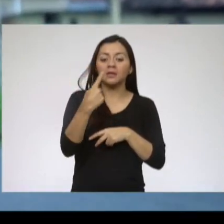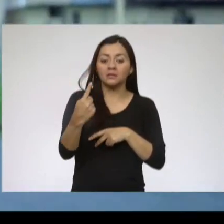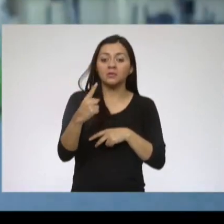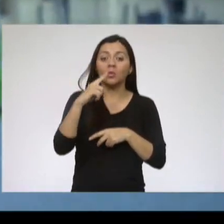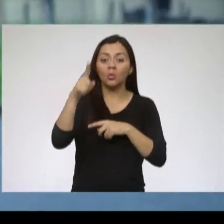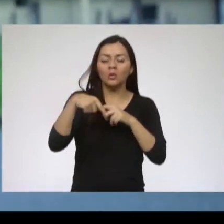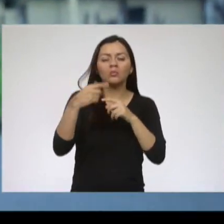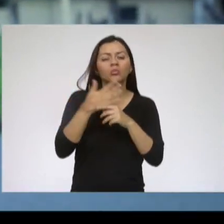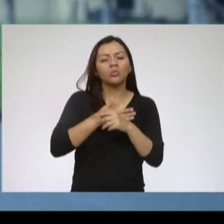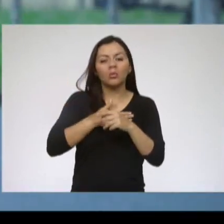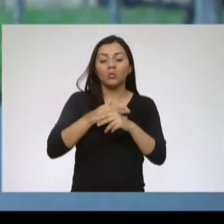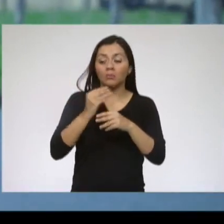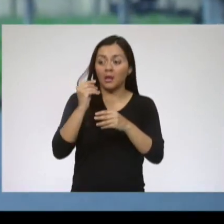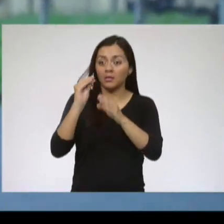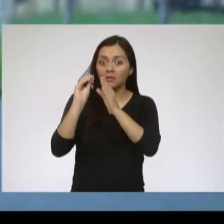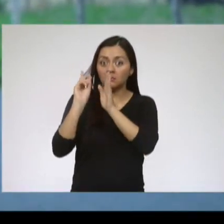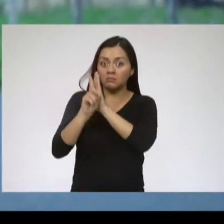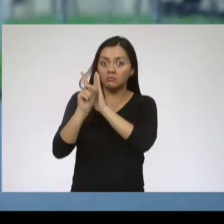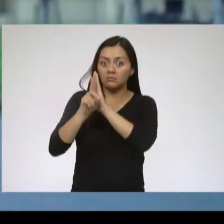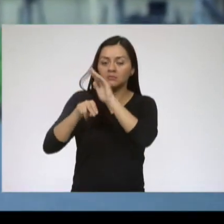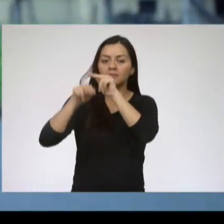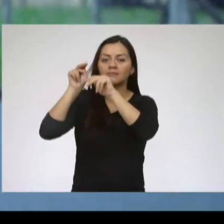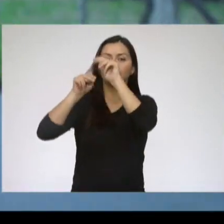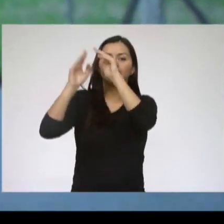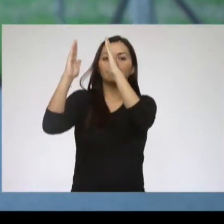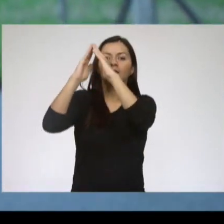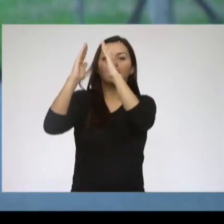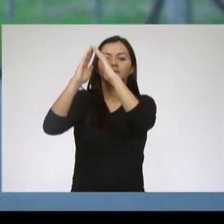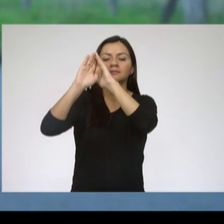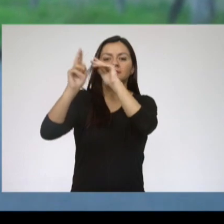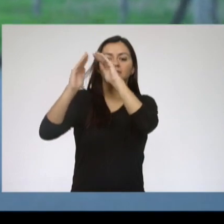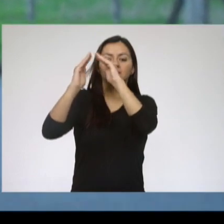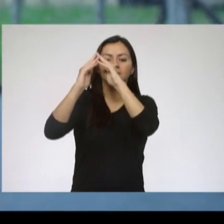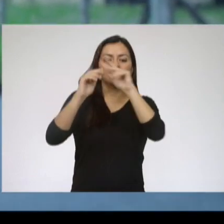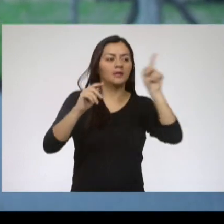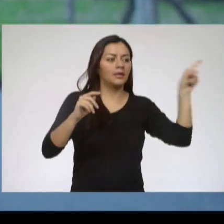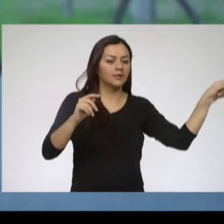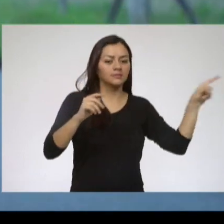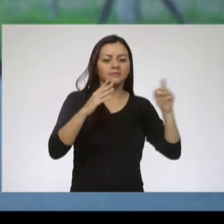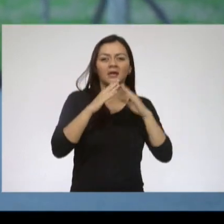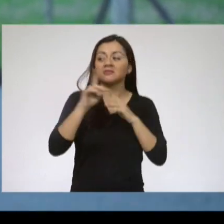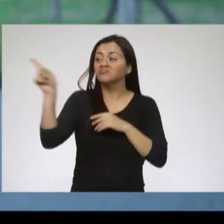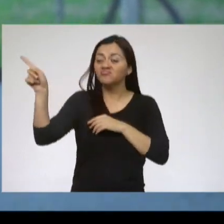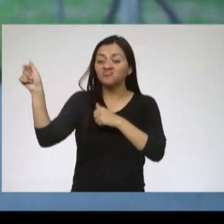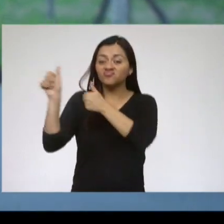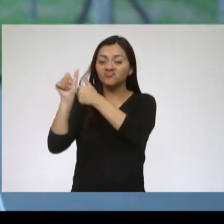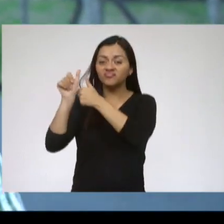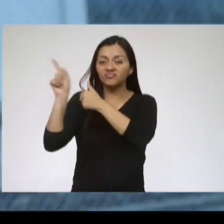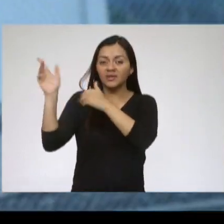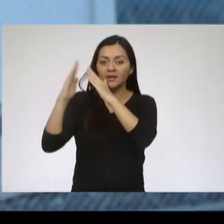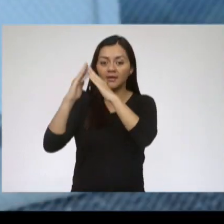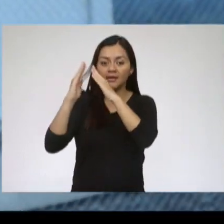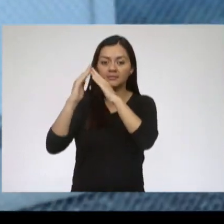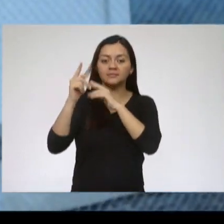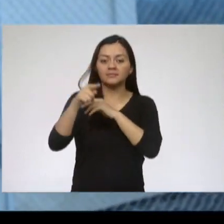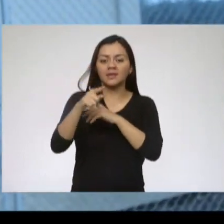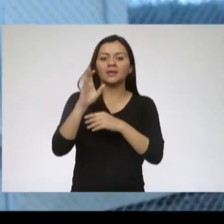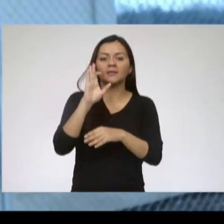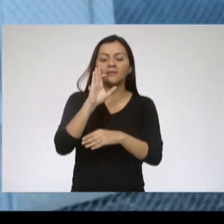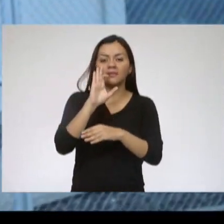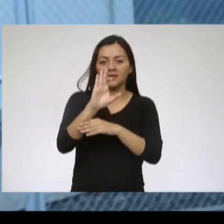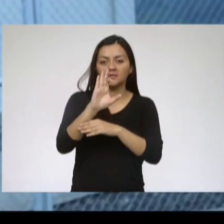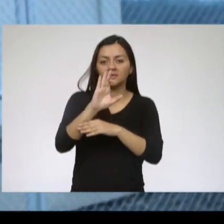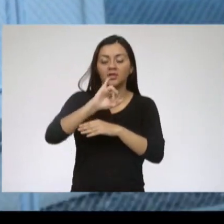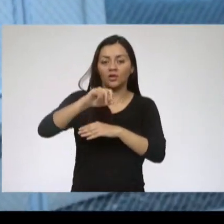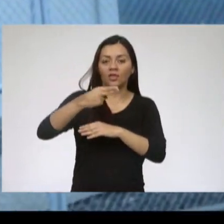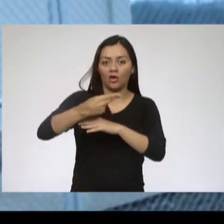construya su casa. Y a lo que él volvió, entonces ya hizo todo lo que es construcción de esta casa, por ejemplo, de aquí, que es, él es testigo de Jehová,